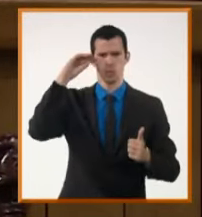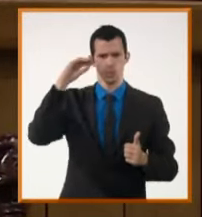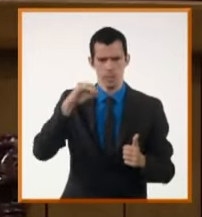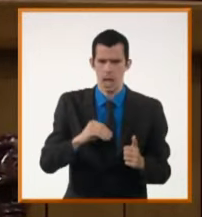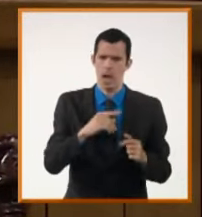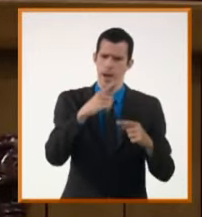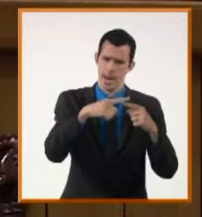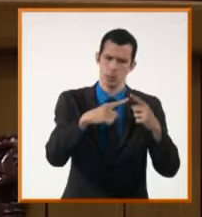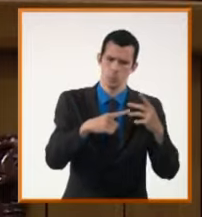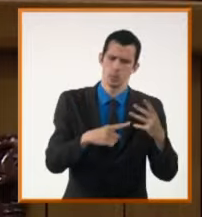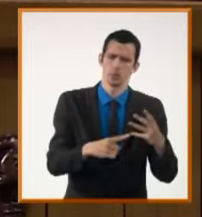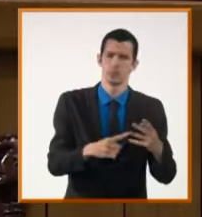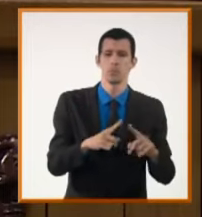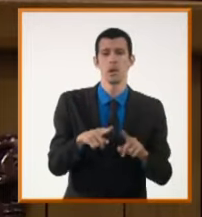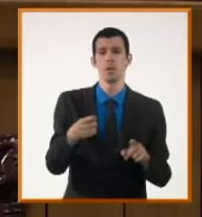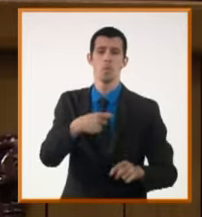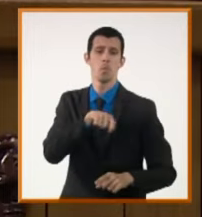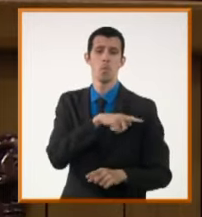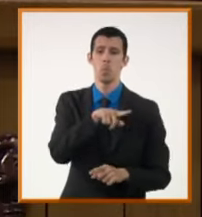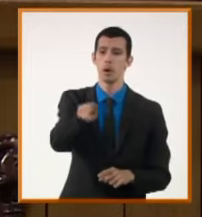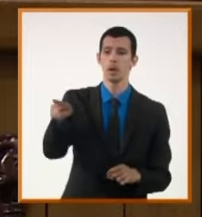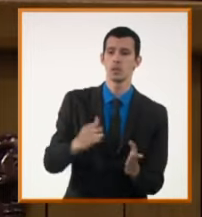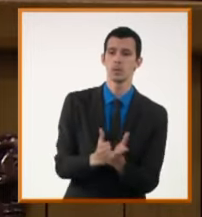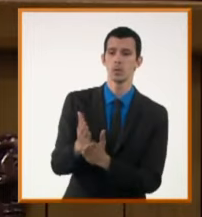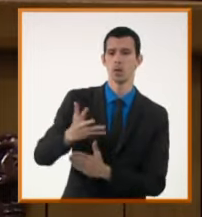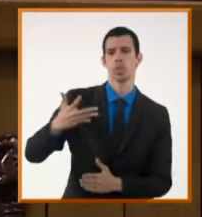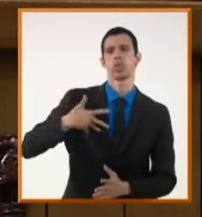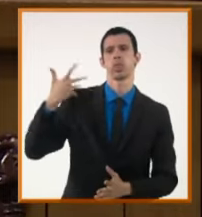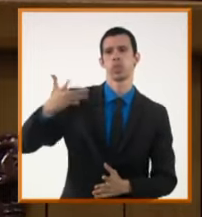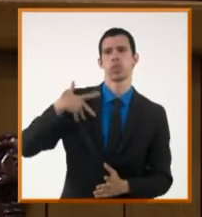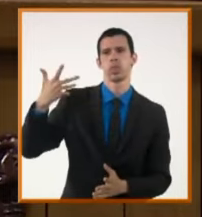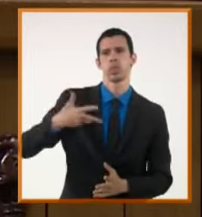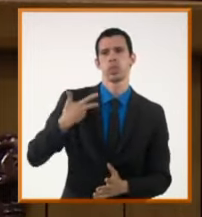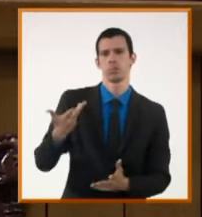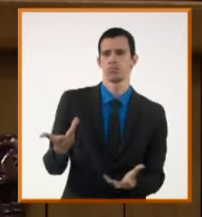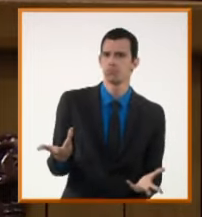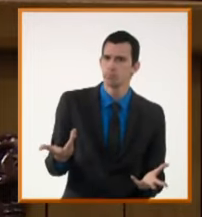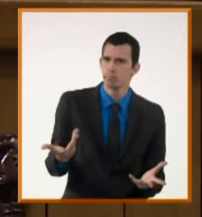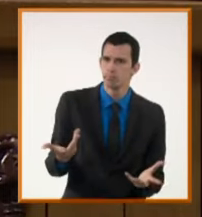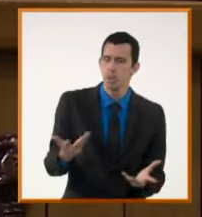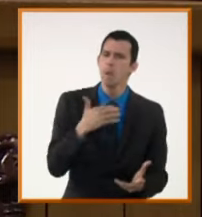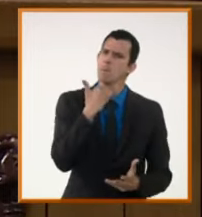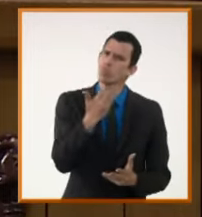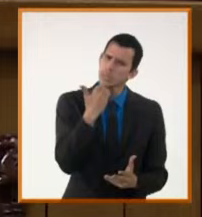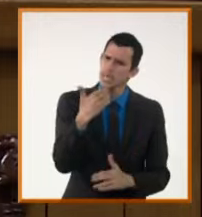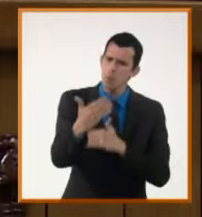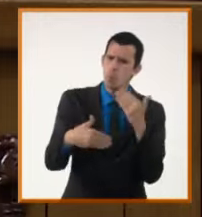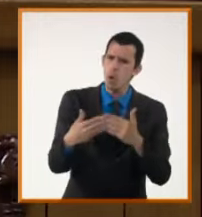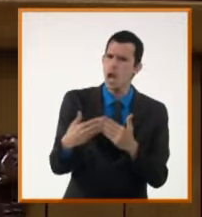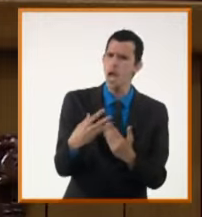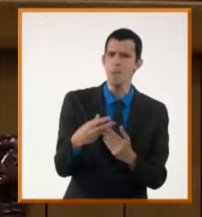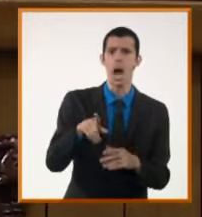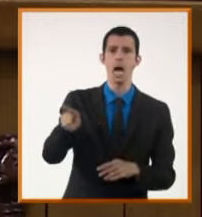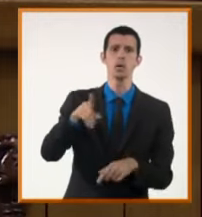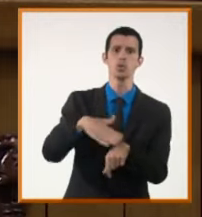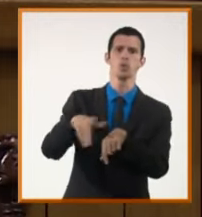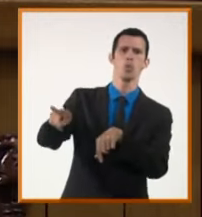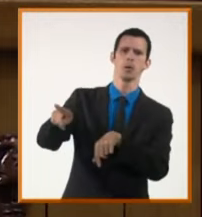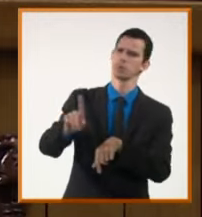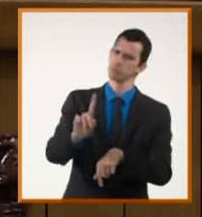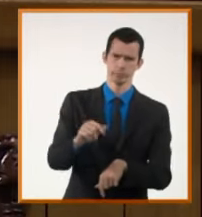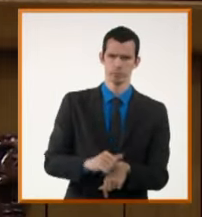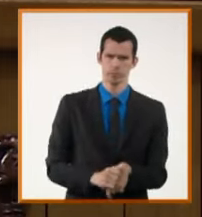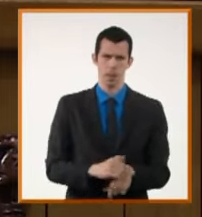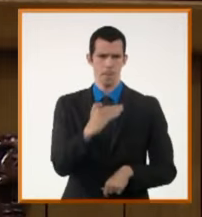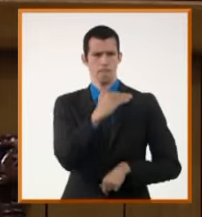un problema solo del Ministerio del Interior, no es un problema de la policía. Casi siempre todo el mundo dice la policía, el MININ, esto